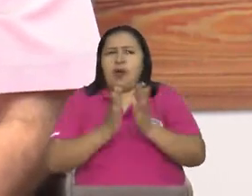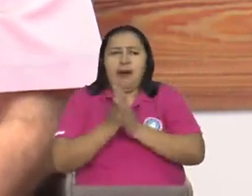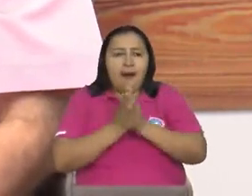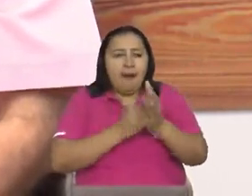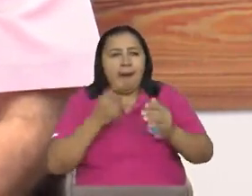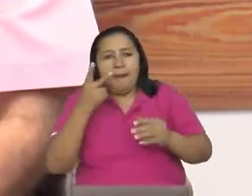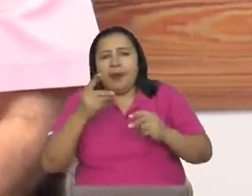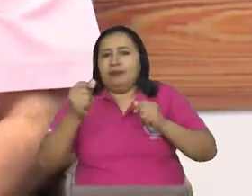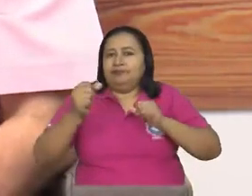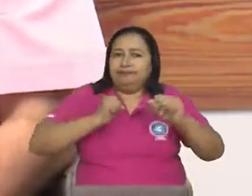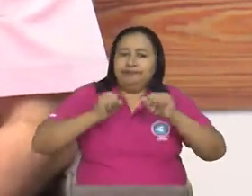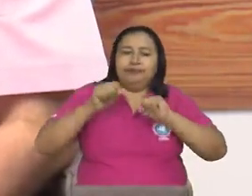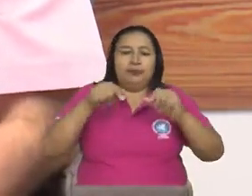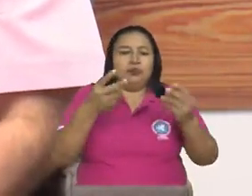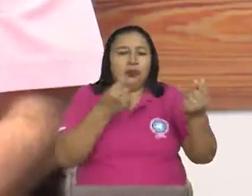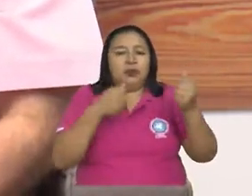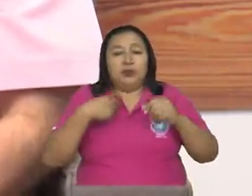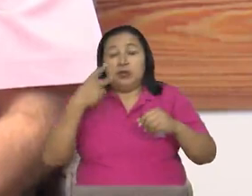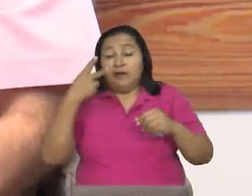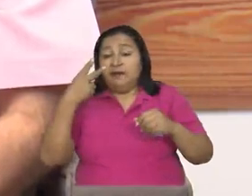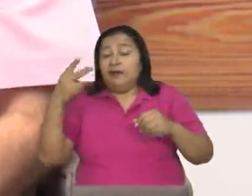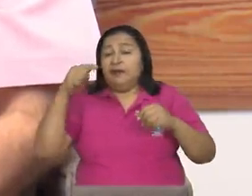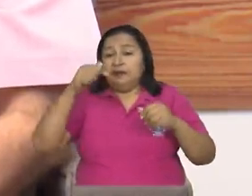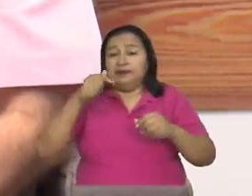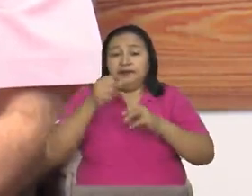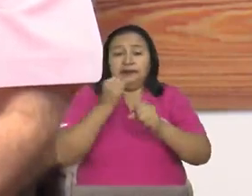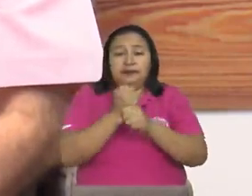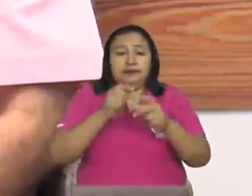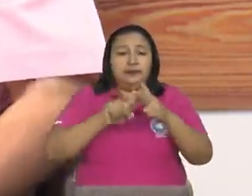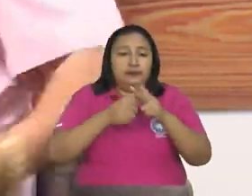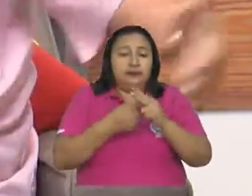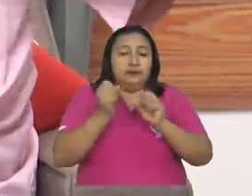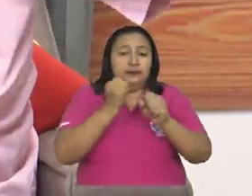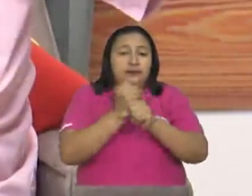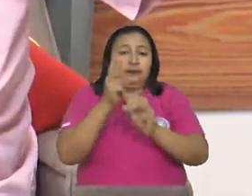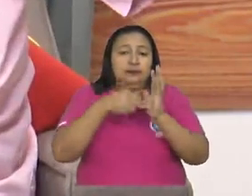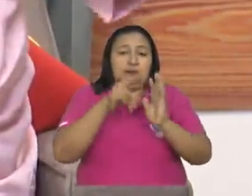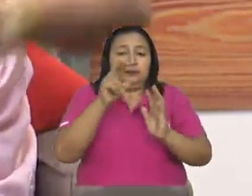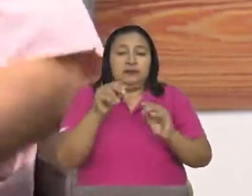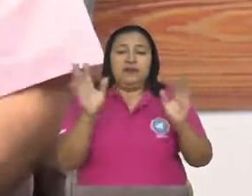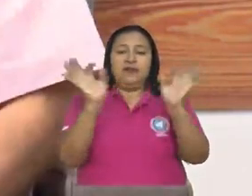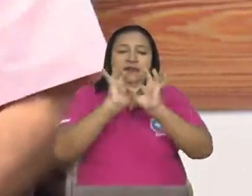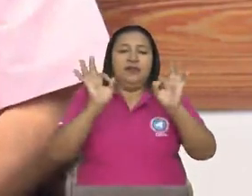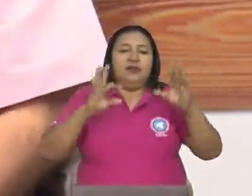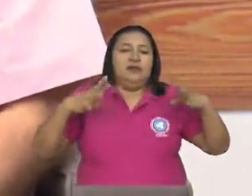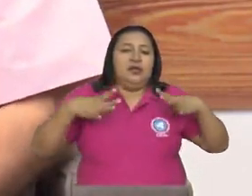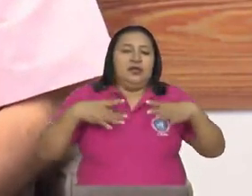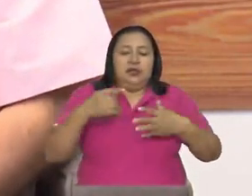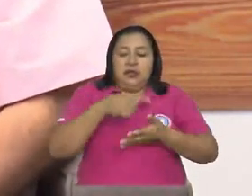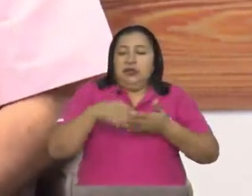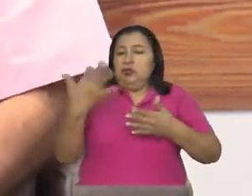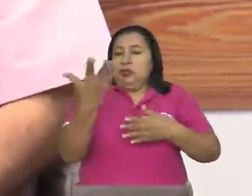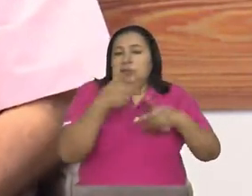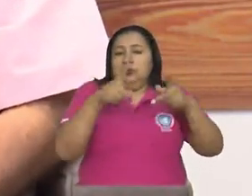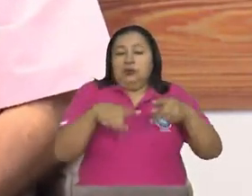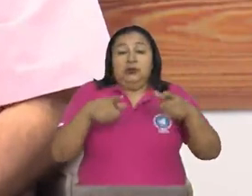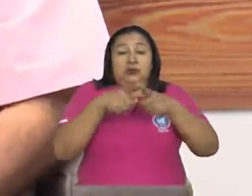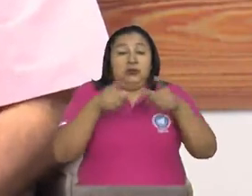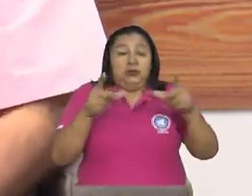el dinamismo económico que se ve en este arranque del año, ya no digamos con las felices vacaciones que disfrutamos todos los